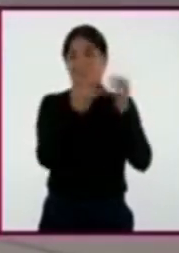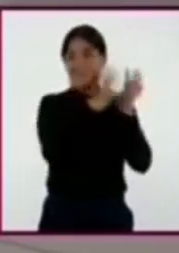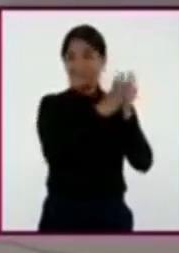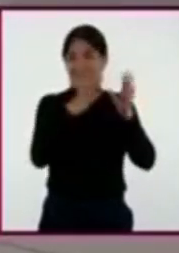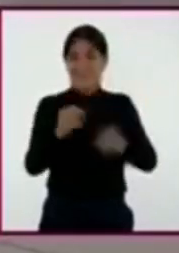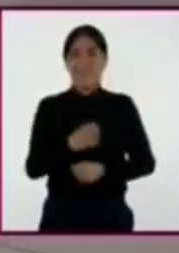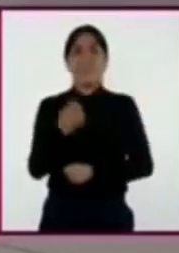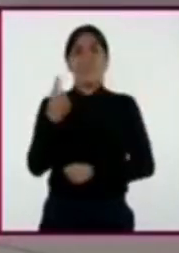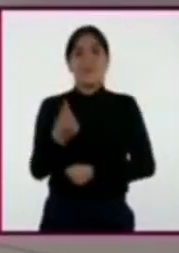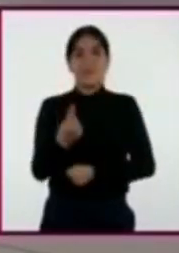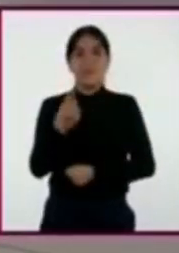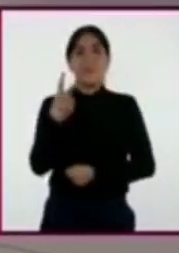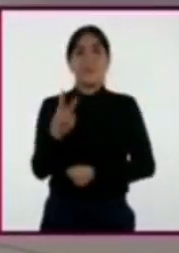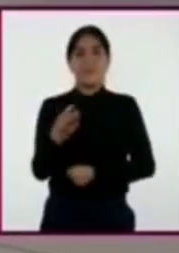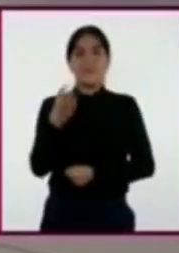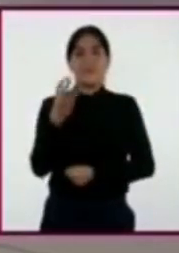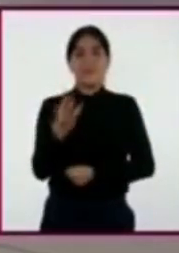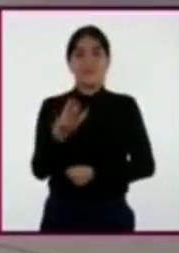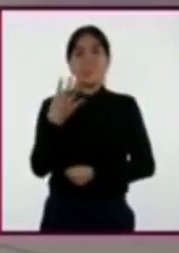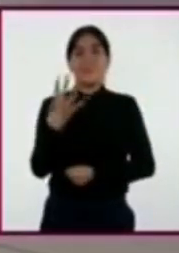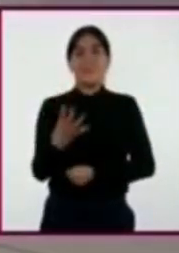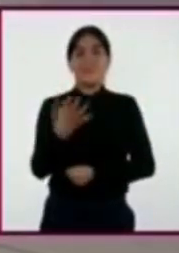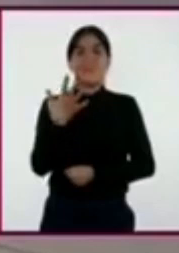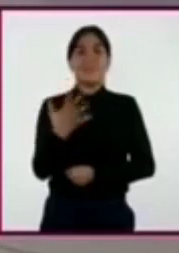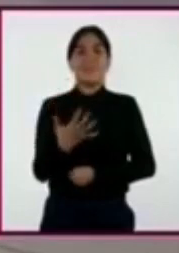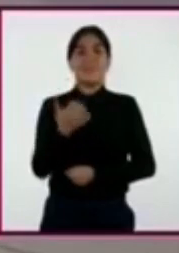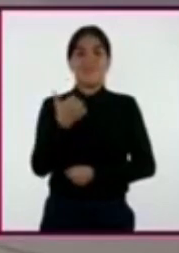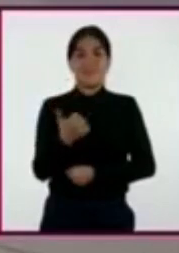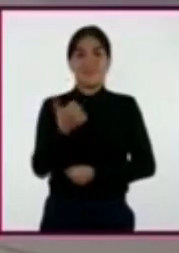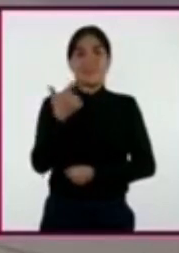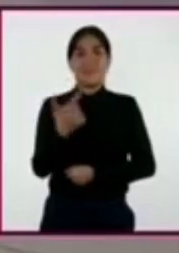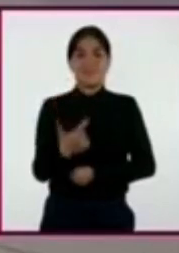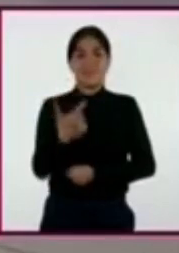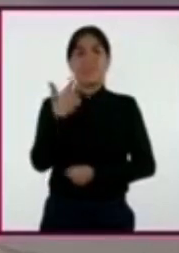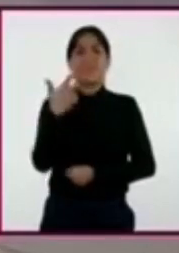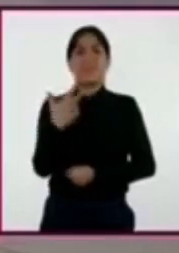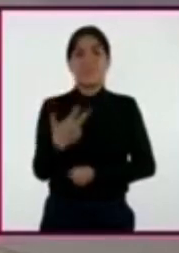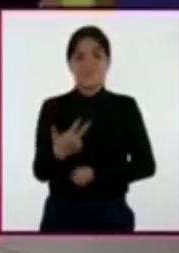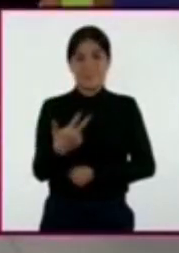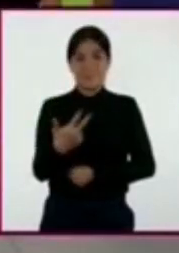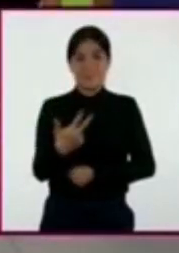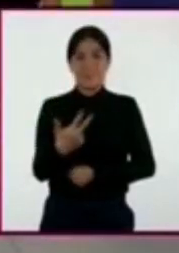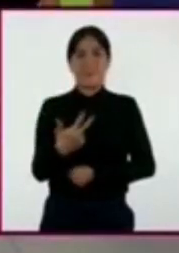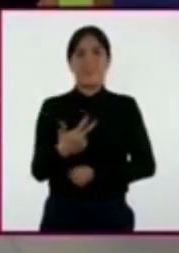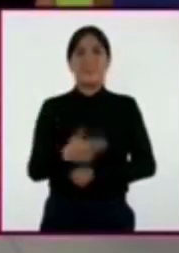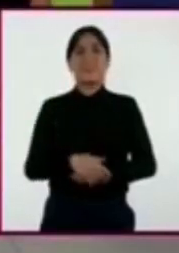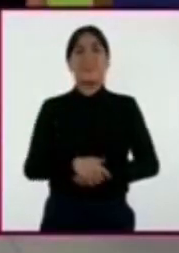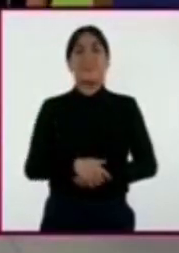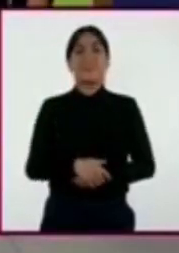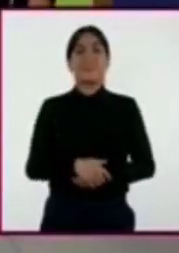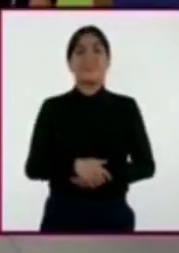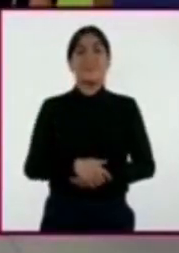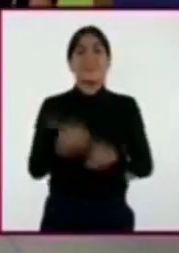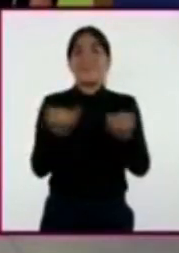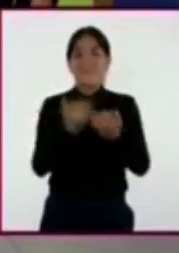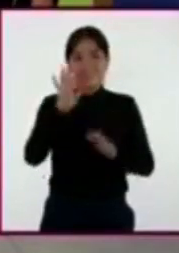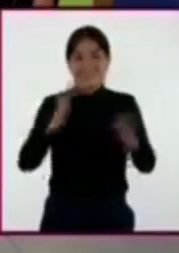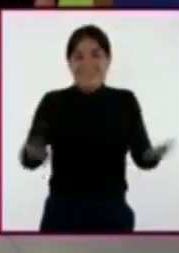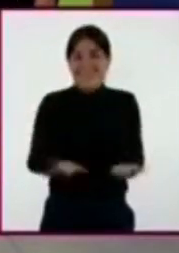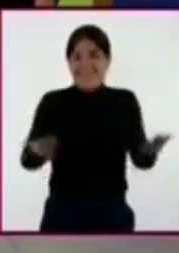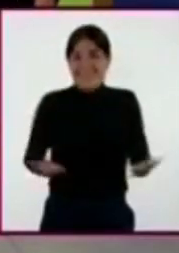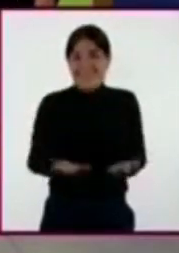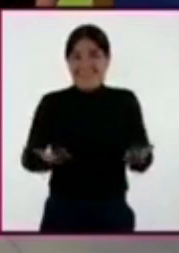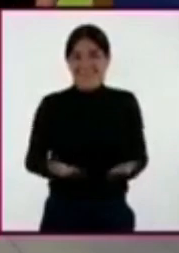y 1, 2, 3, 4, 5, 6. 7, 8. Es como si estuviéramos bailando,